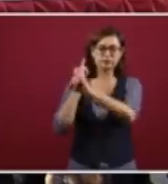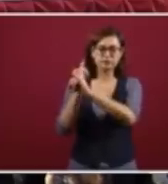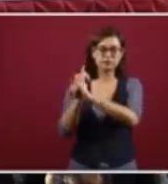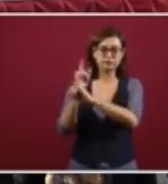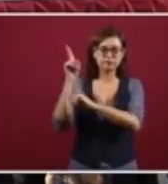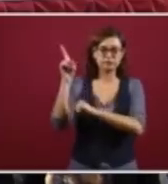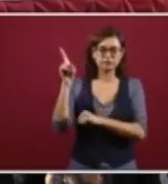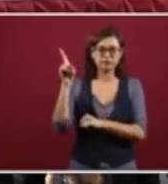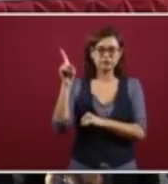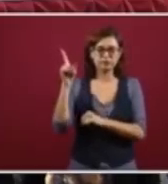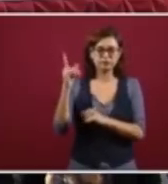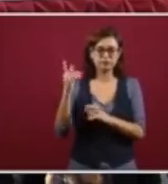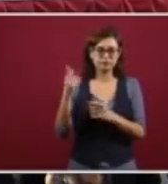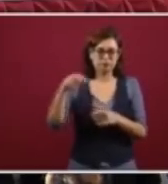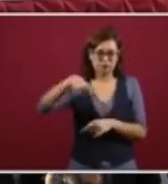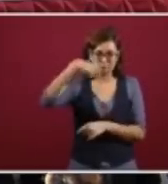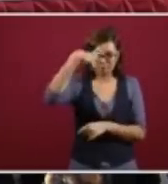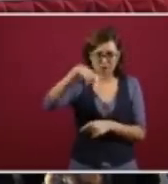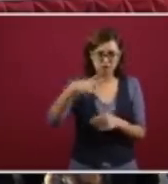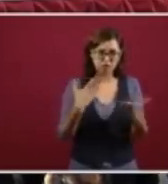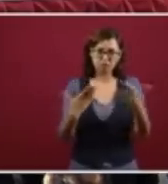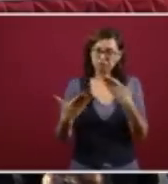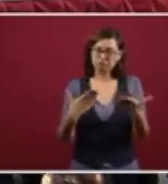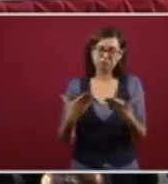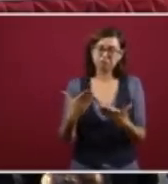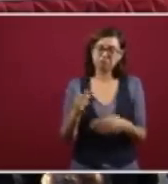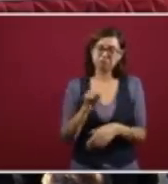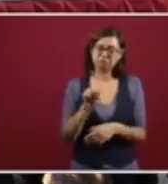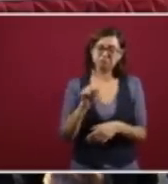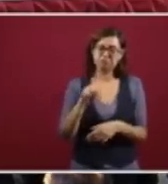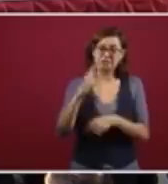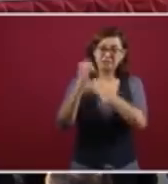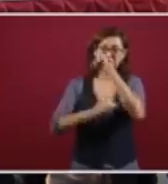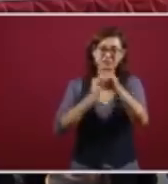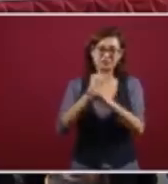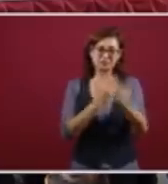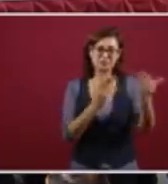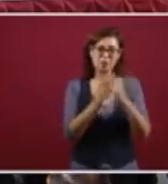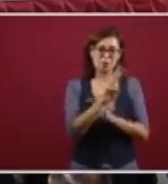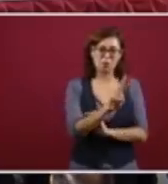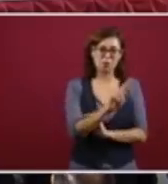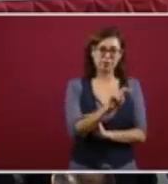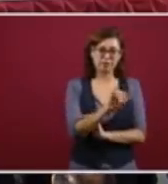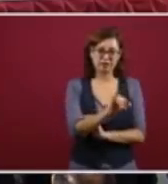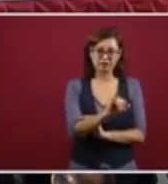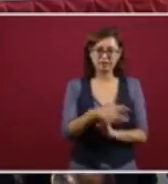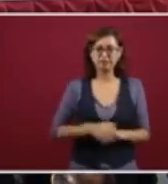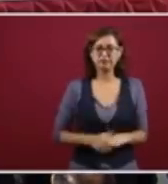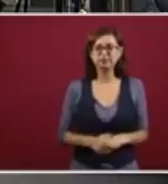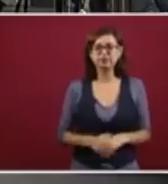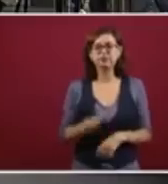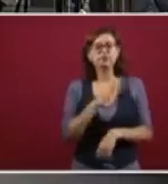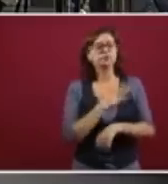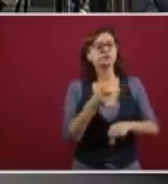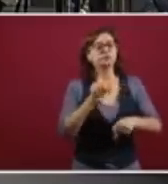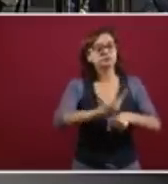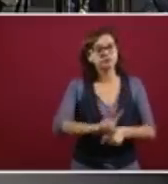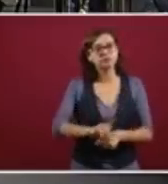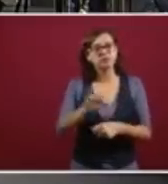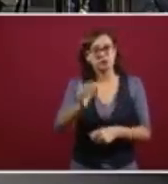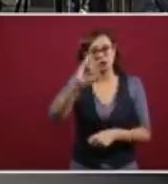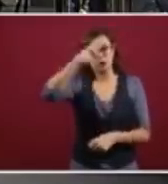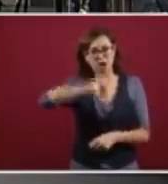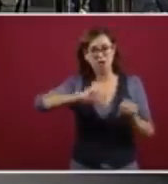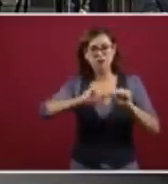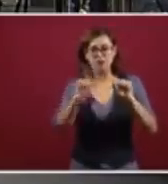no se fija contra la mezcla mexicana, sino contra las mezclas. Buenos días, jefe de la Nación, servidor Carlos Pozos, reportero